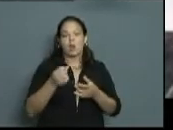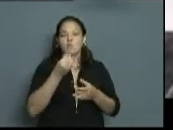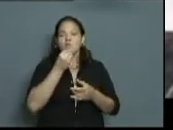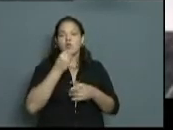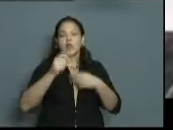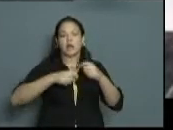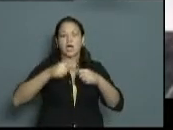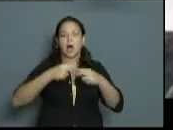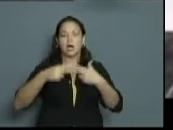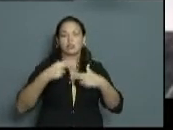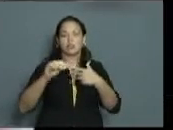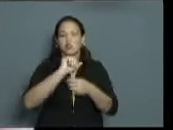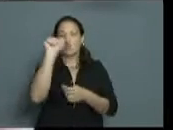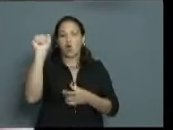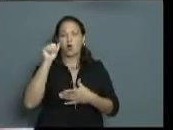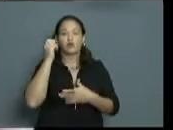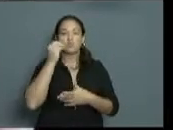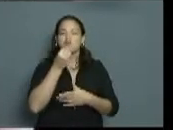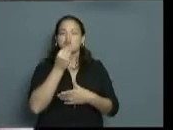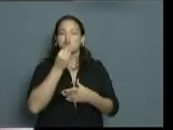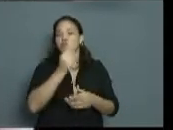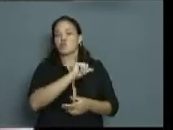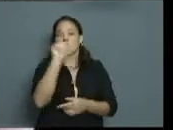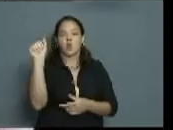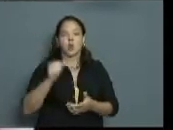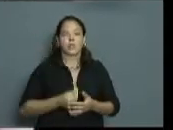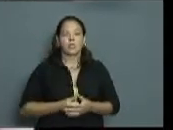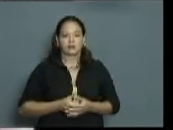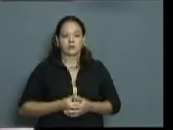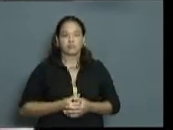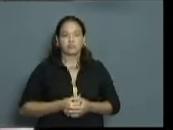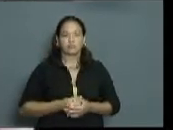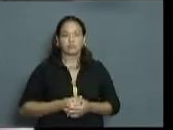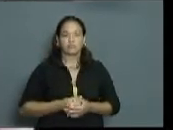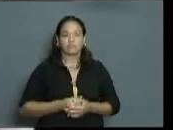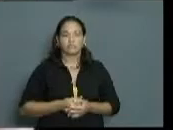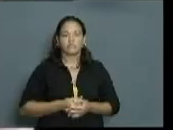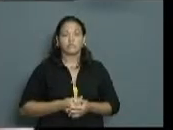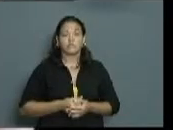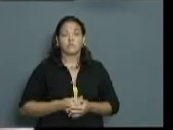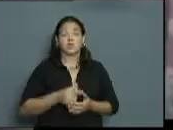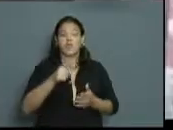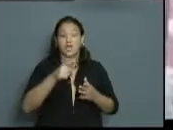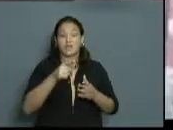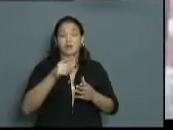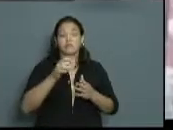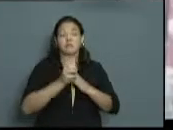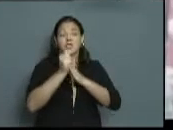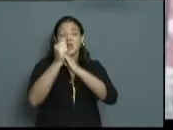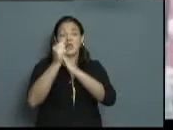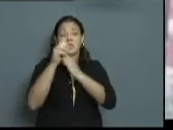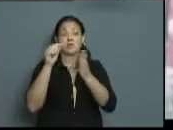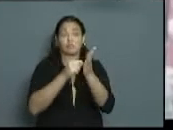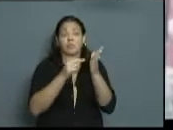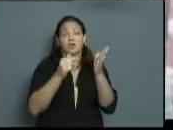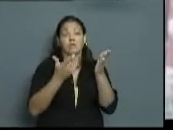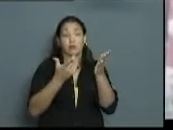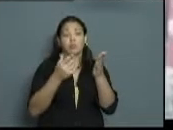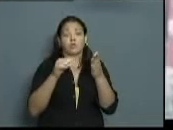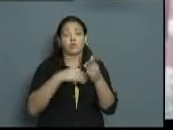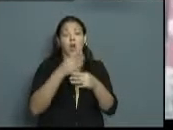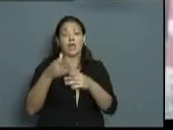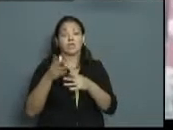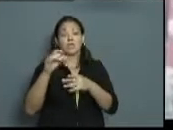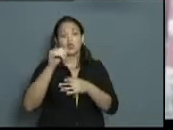de la clasificación general, la cubana se mantuvo entre las primeras en cruzar las metas y fue líder de la clasificación por puntos hasta el domingo.